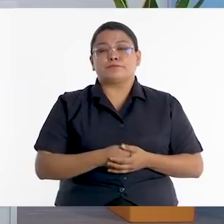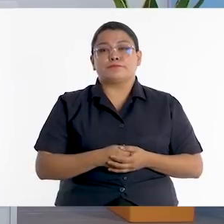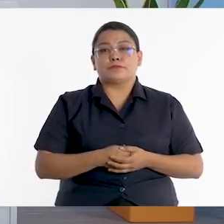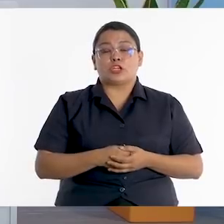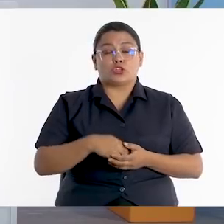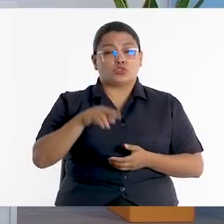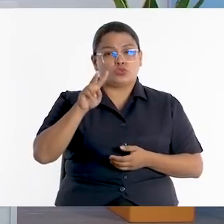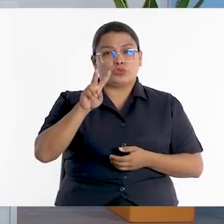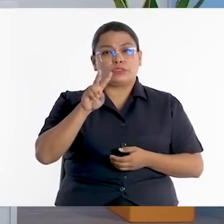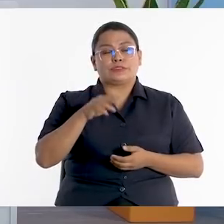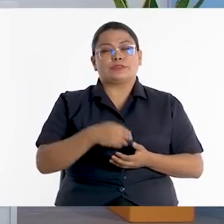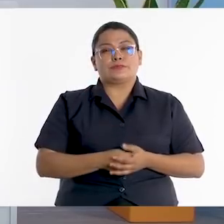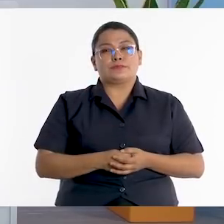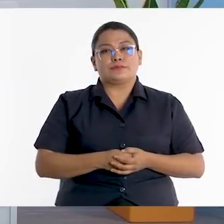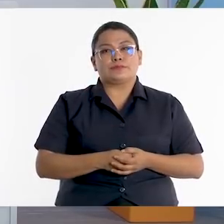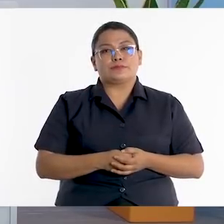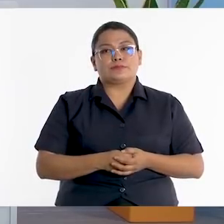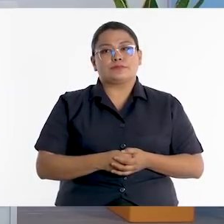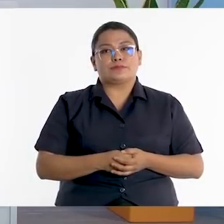esto nos da 2.